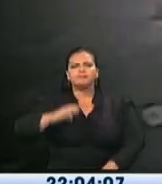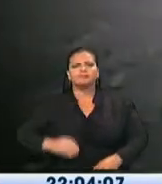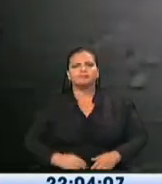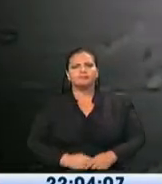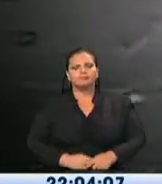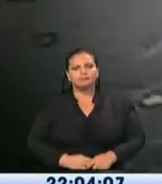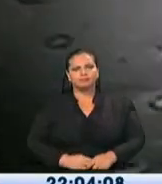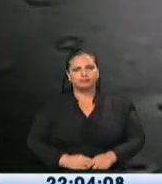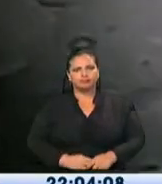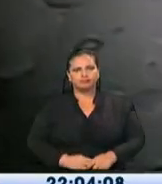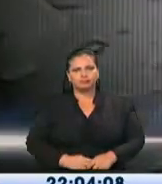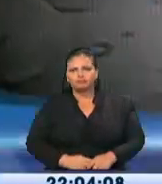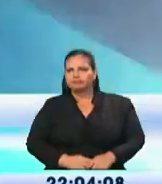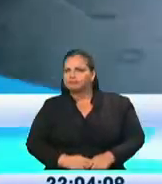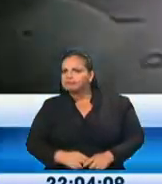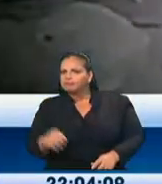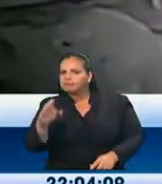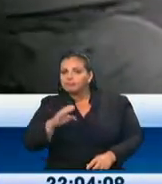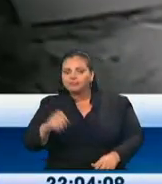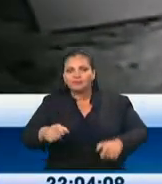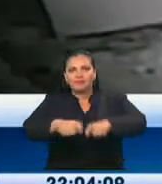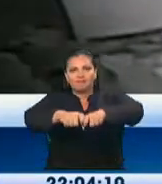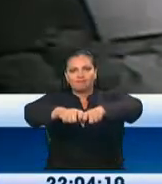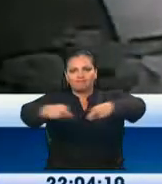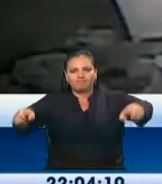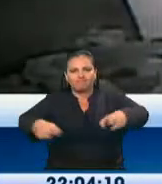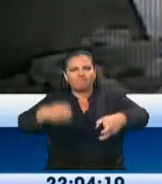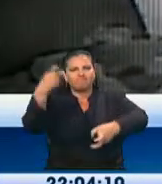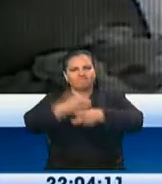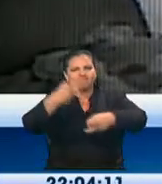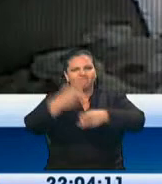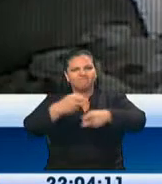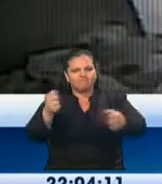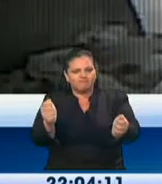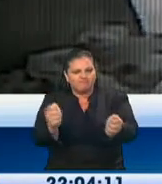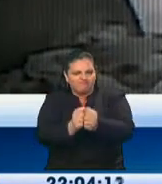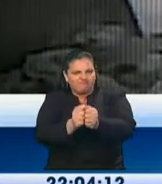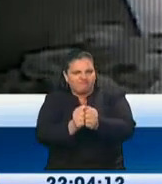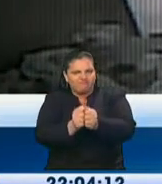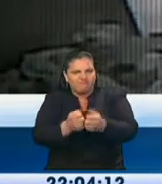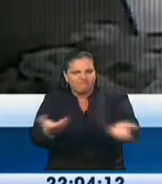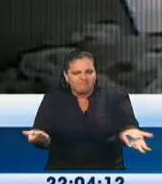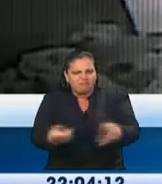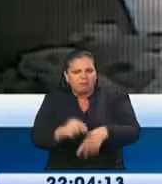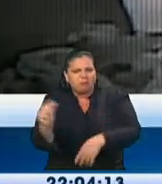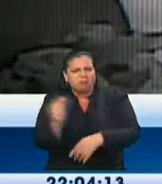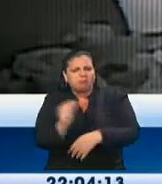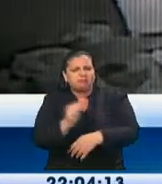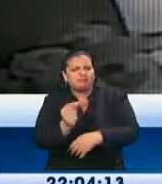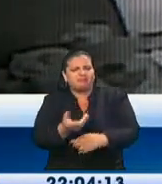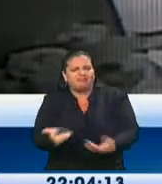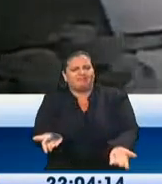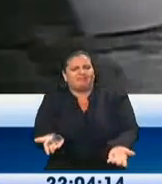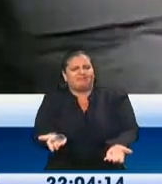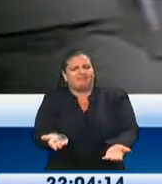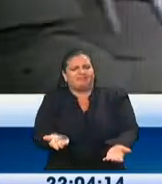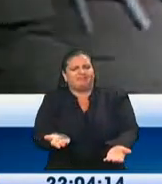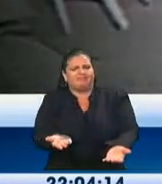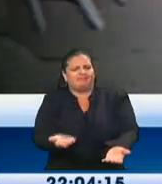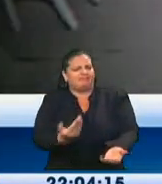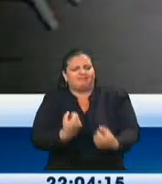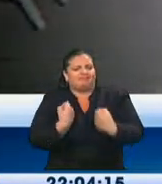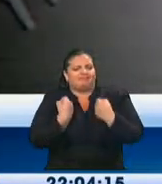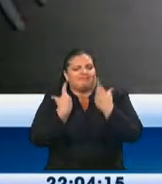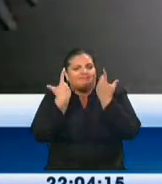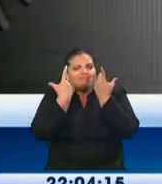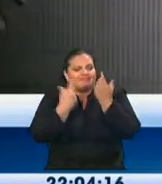Y agarra lo primero que encuentre, que es un fierro insignificante, que supongo yo que costará un dólar. O sea, lo sorprendente, o